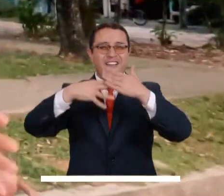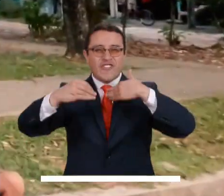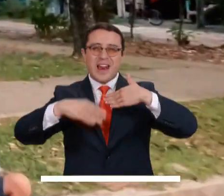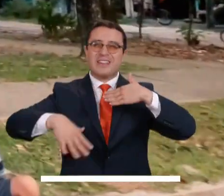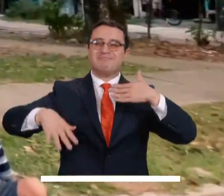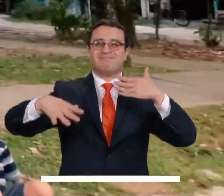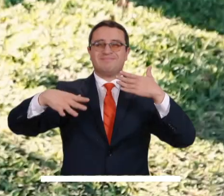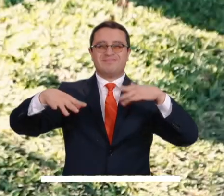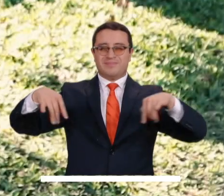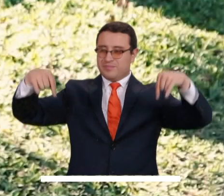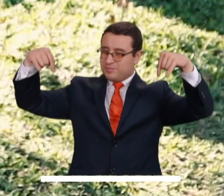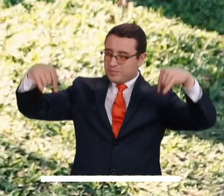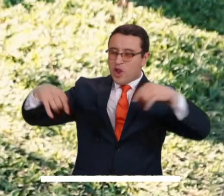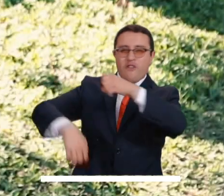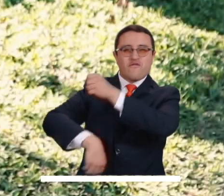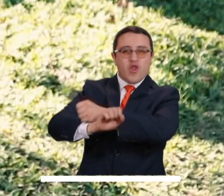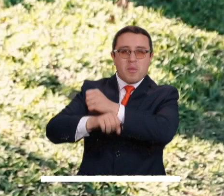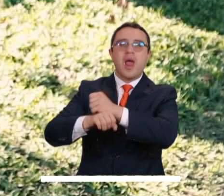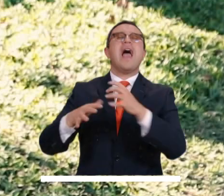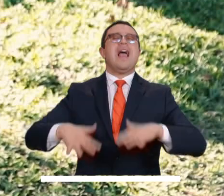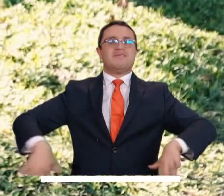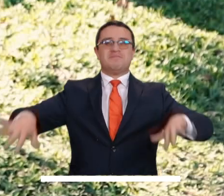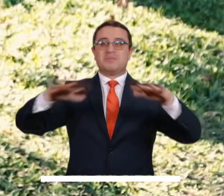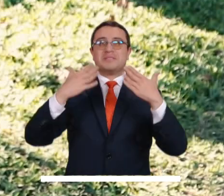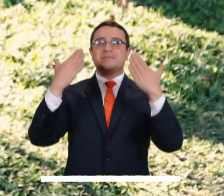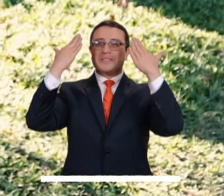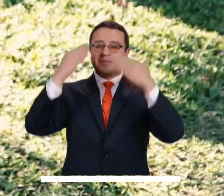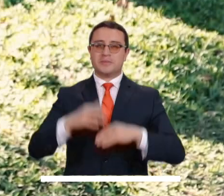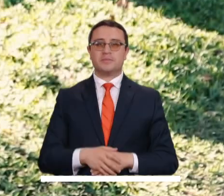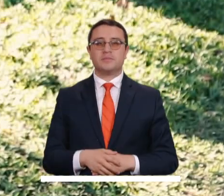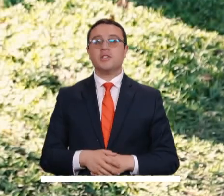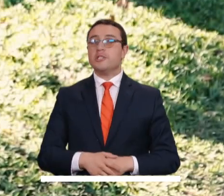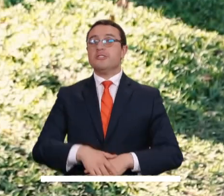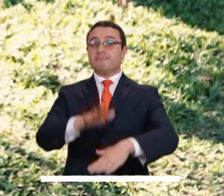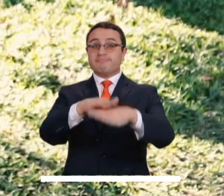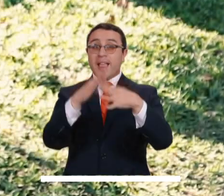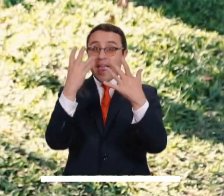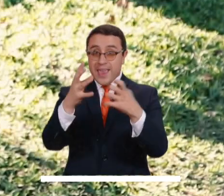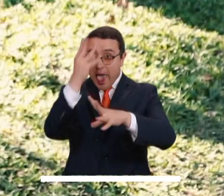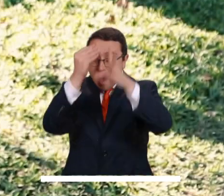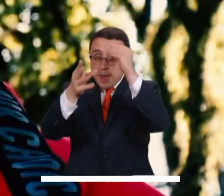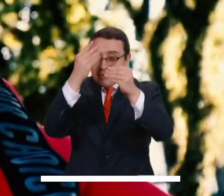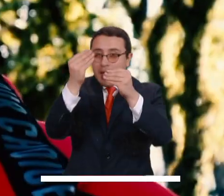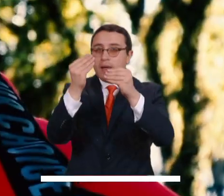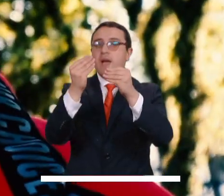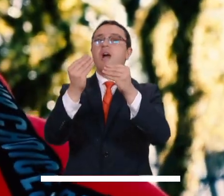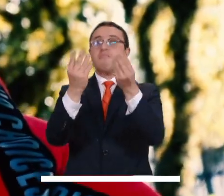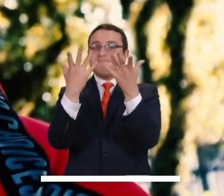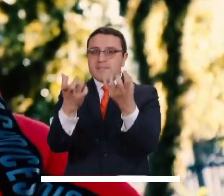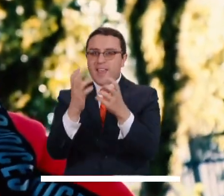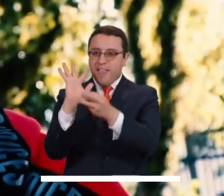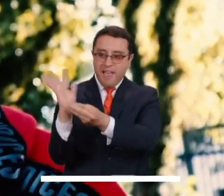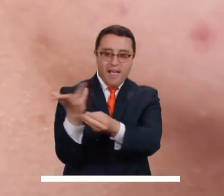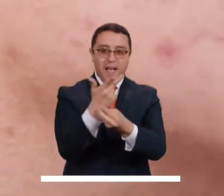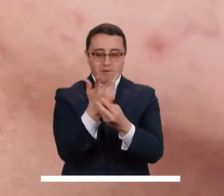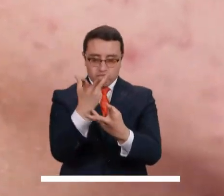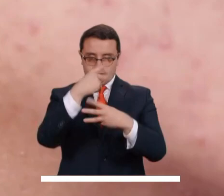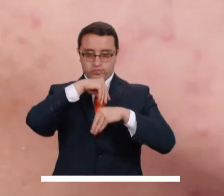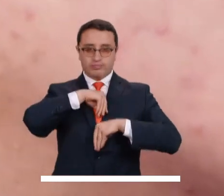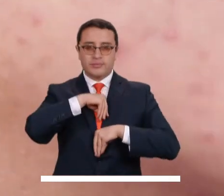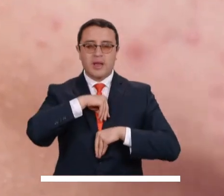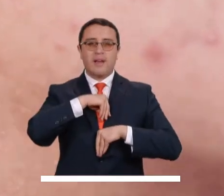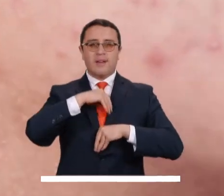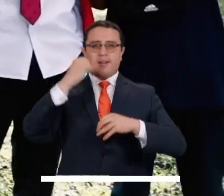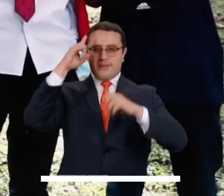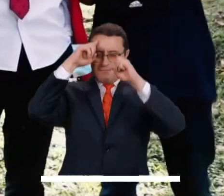su mayor escenario. No exigimos edades, solamente que tengan el ánimo de aprender y de querer hacer este arte y pues que